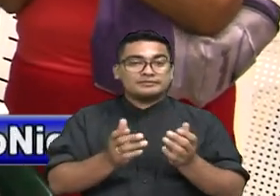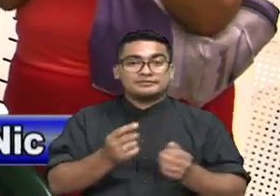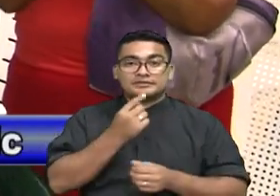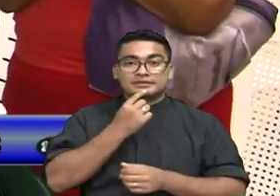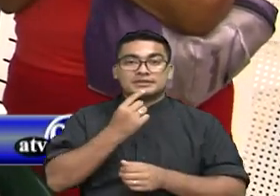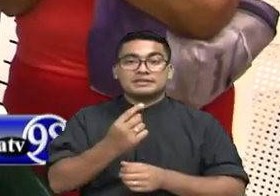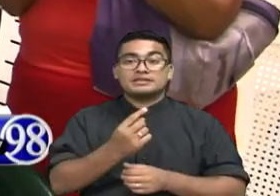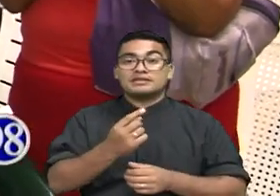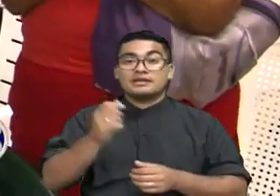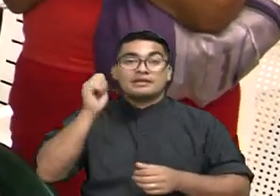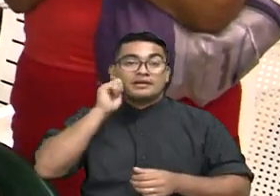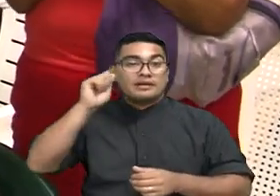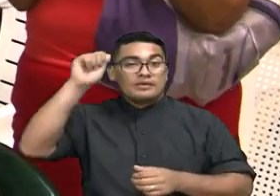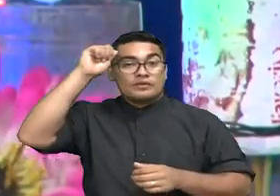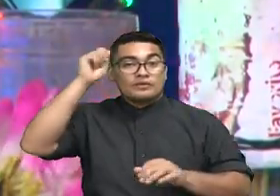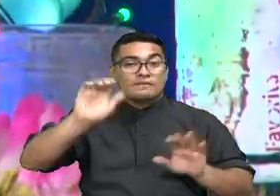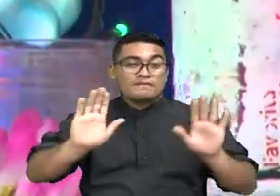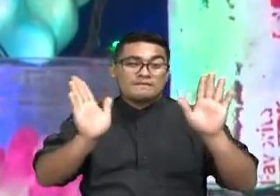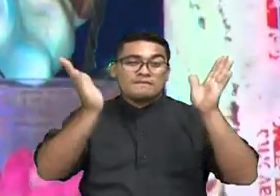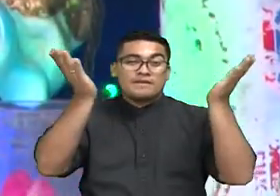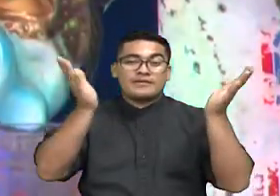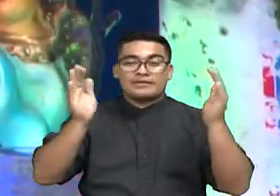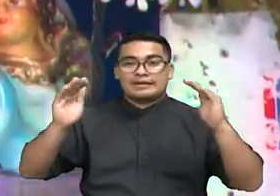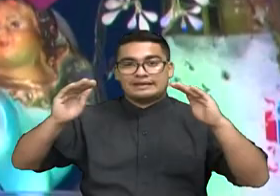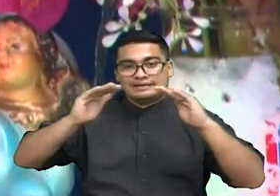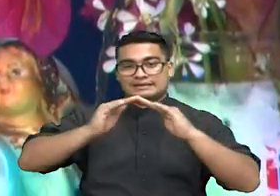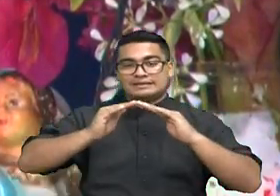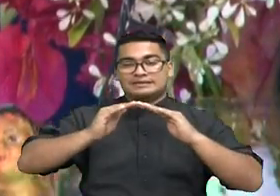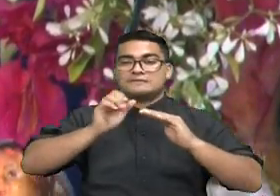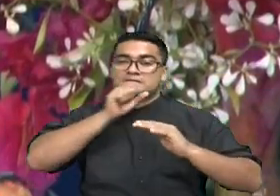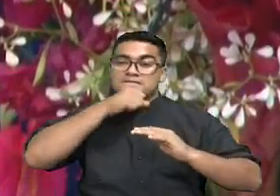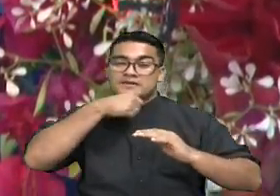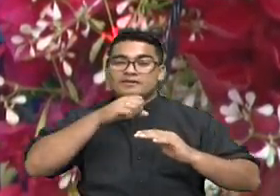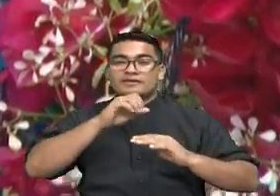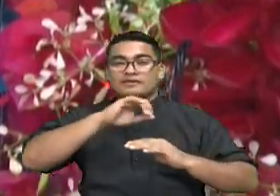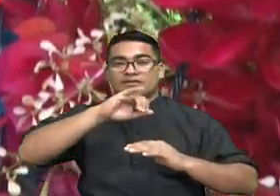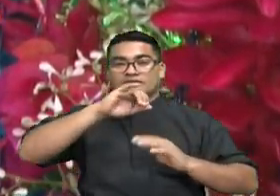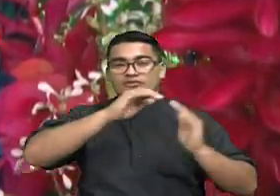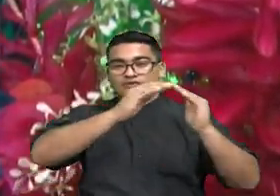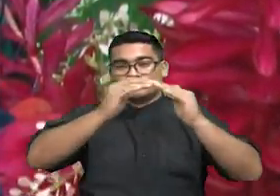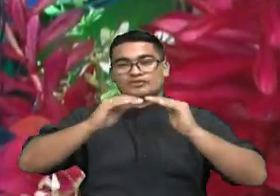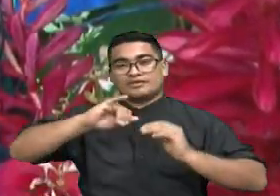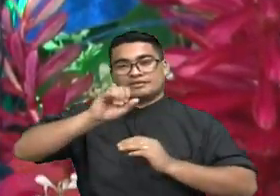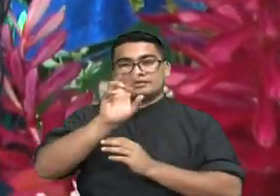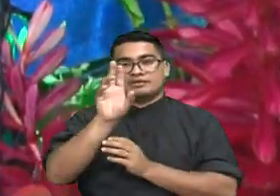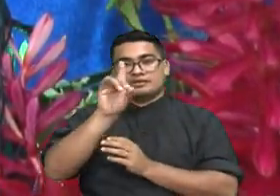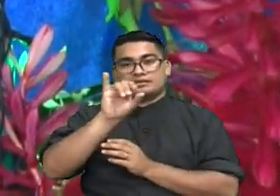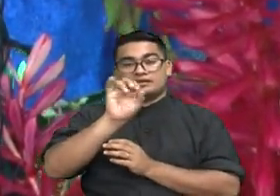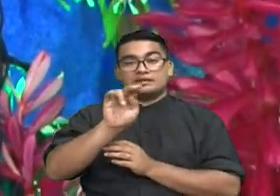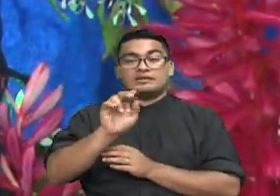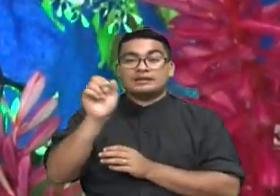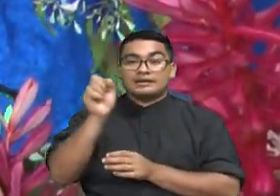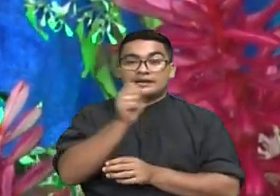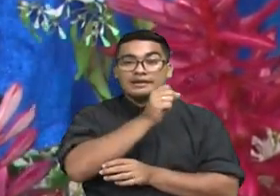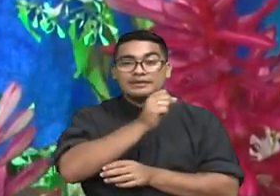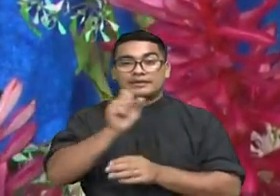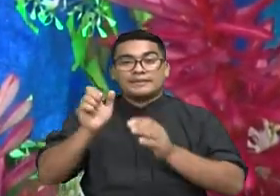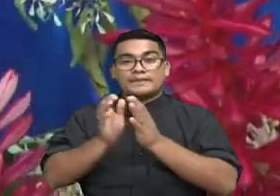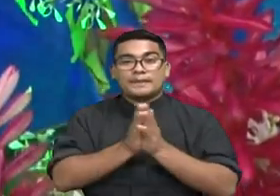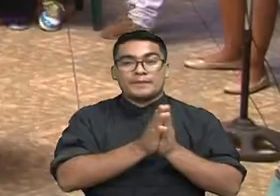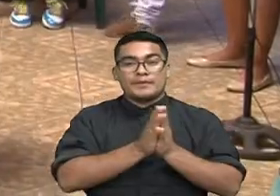Los adultos mayores de la Casa Club de Ciudad Jardín iniciaron su mañana realizando la tradicional gritería a la